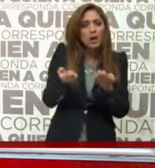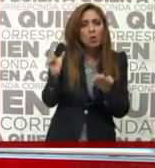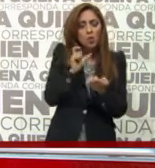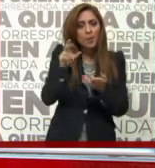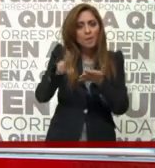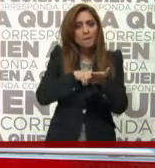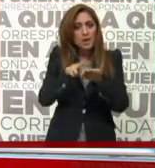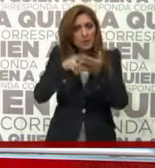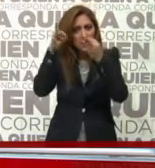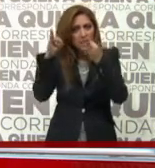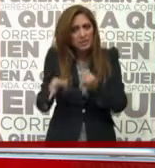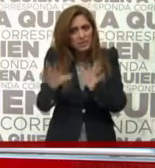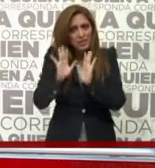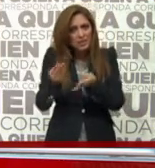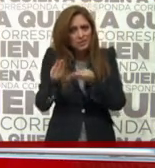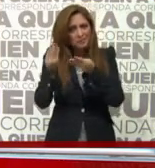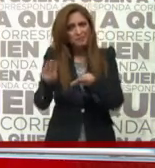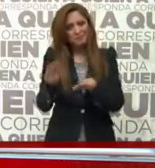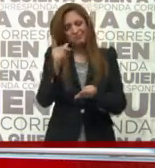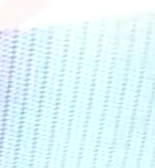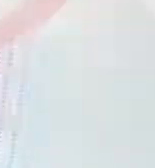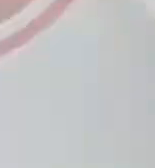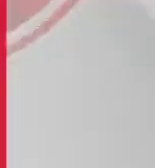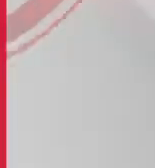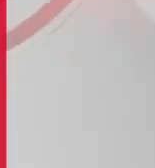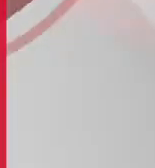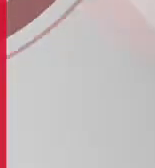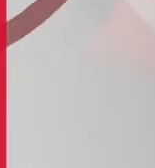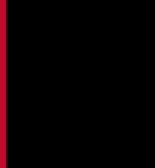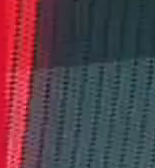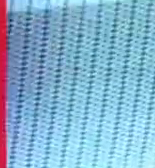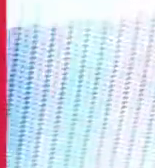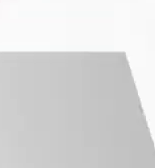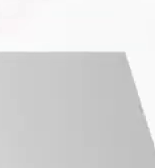aprenda a hacerla, te hace tu trámite, estamos fritos.